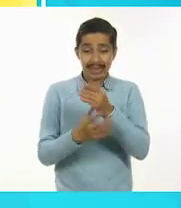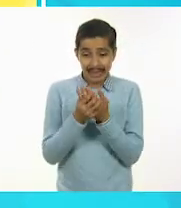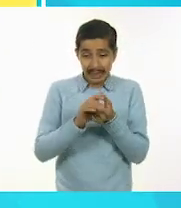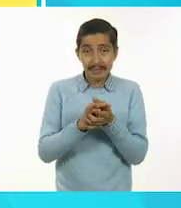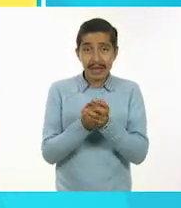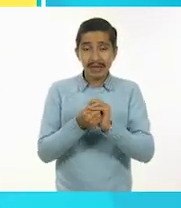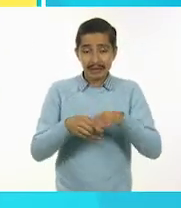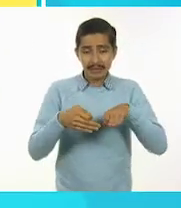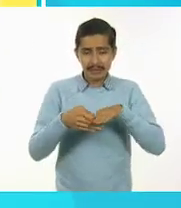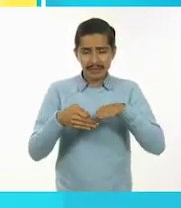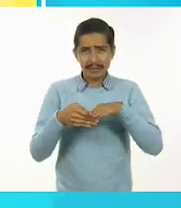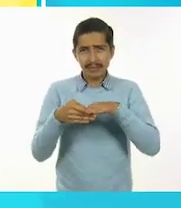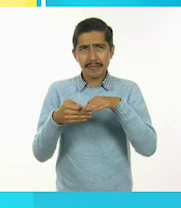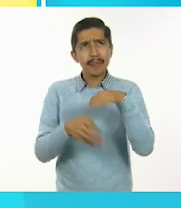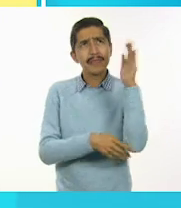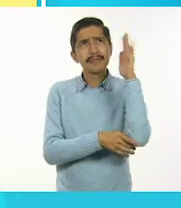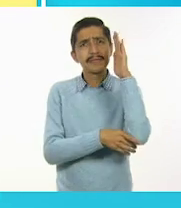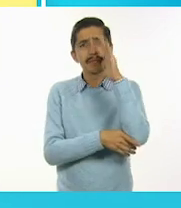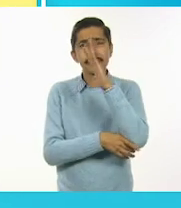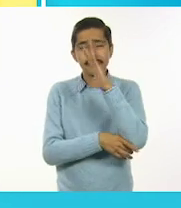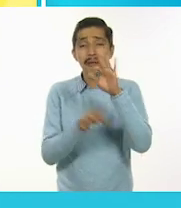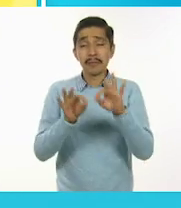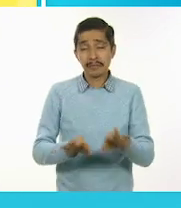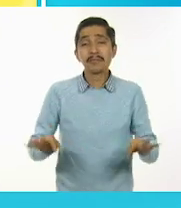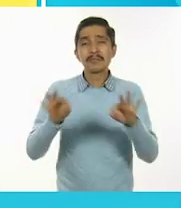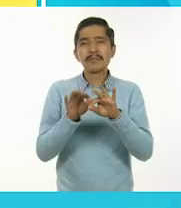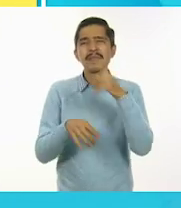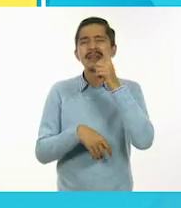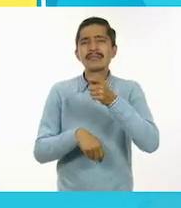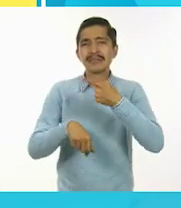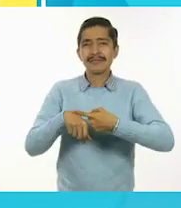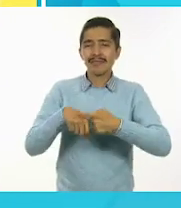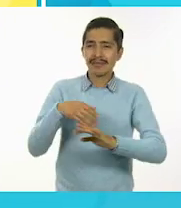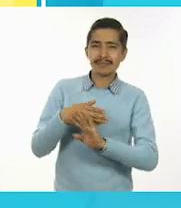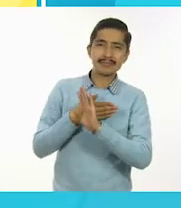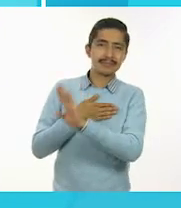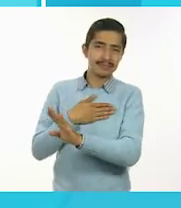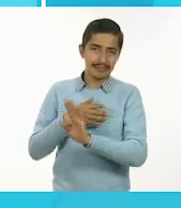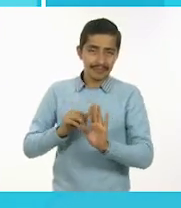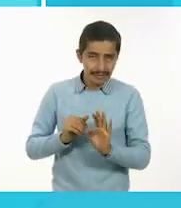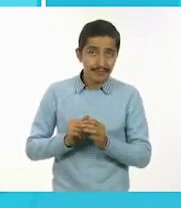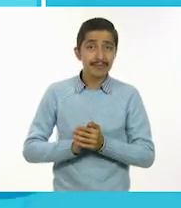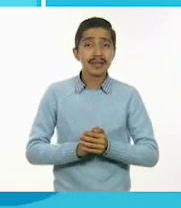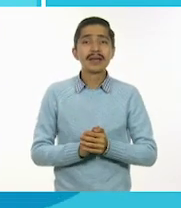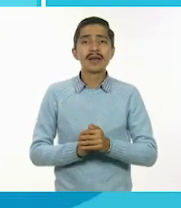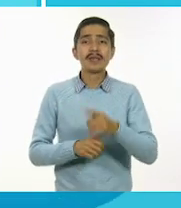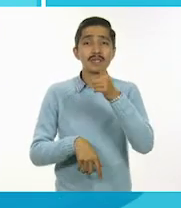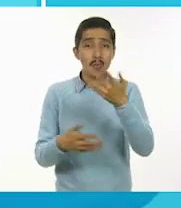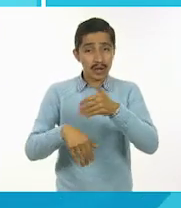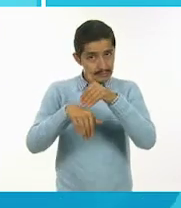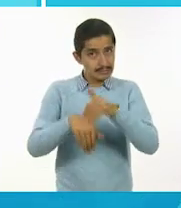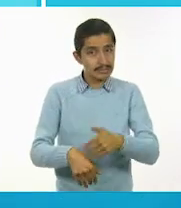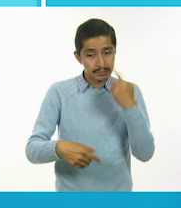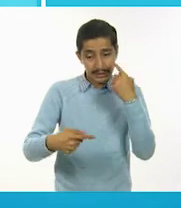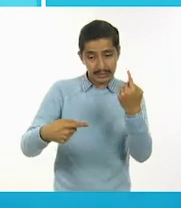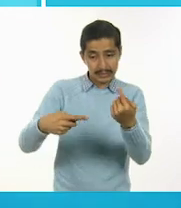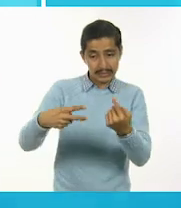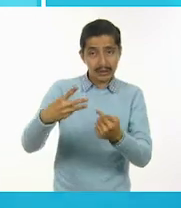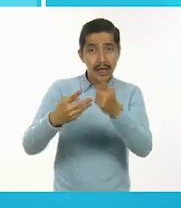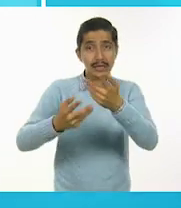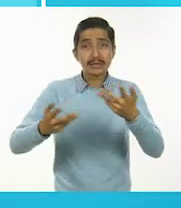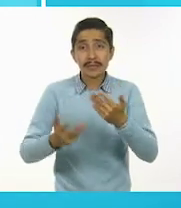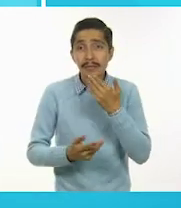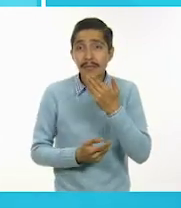Lavarnos las manos varias veces al día es importante para prevenir cualquier enfermedad. Sigue estos pasos para